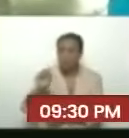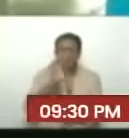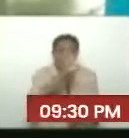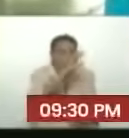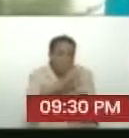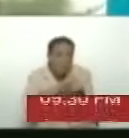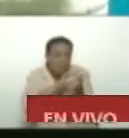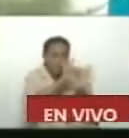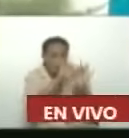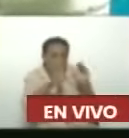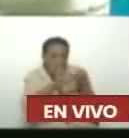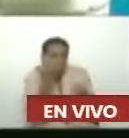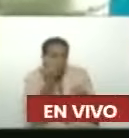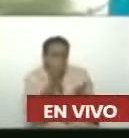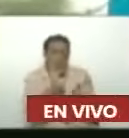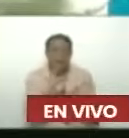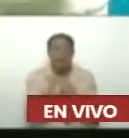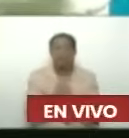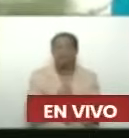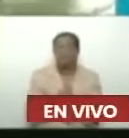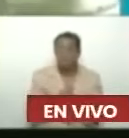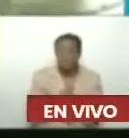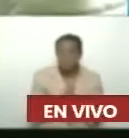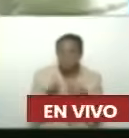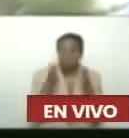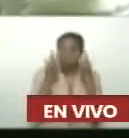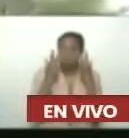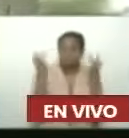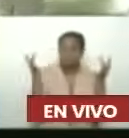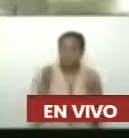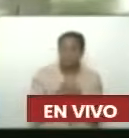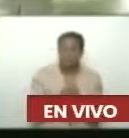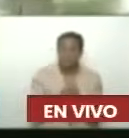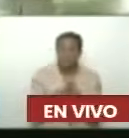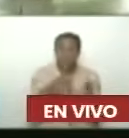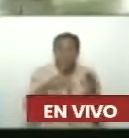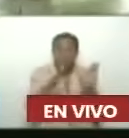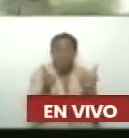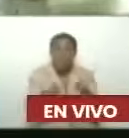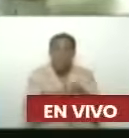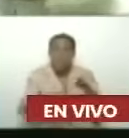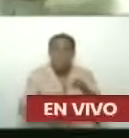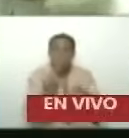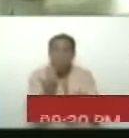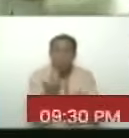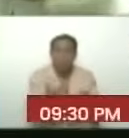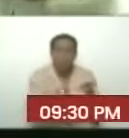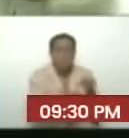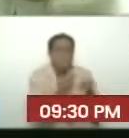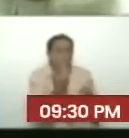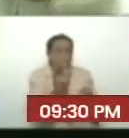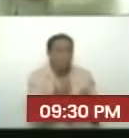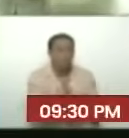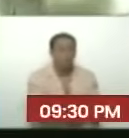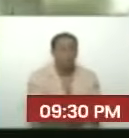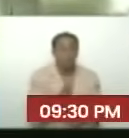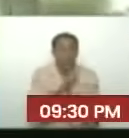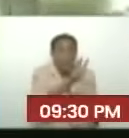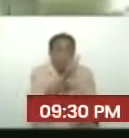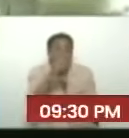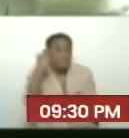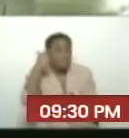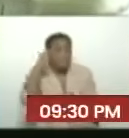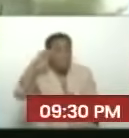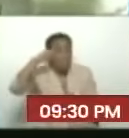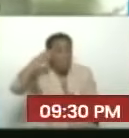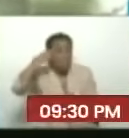como base. Exacto, exacto. Correcto, mira, pero tremendo, ¿eh? Se hace un molde, se hace un proceso. Y es tremendo porque lo estás sacando desde tu